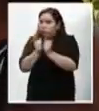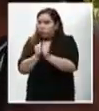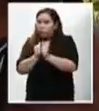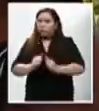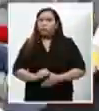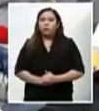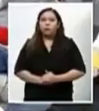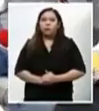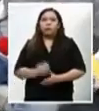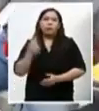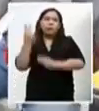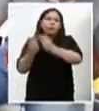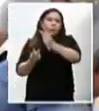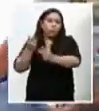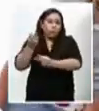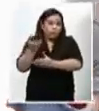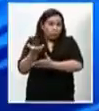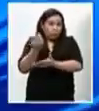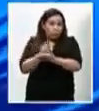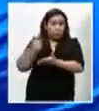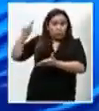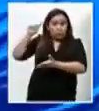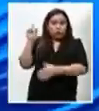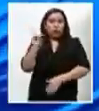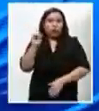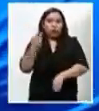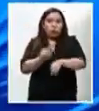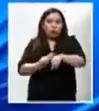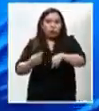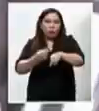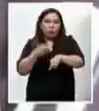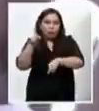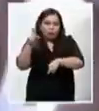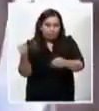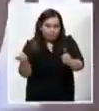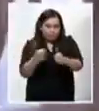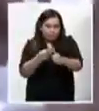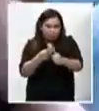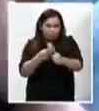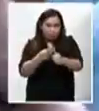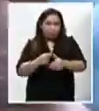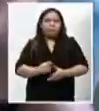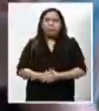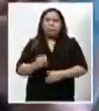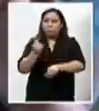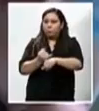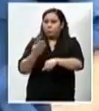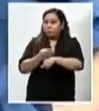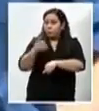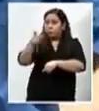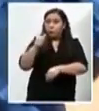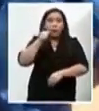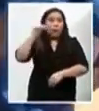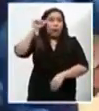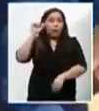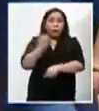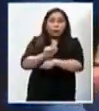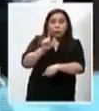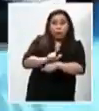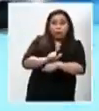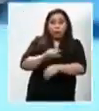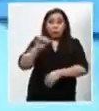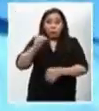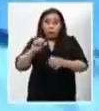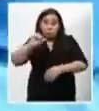atención a la gente del turismo desde la semana pasada en Roatán, Isla de la Bahía. Seguimos ayer en Santa Lucía, hoy estamos en el